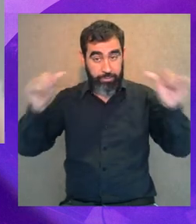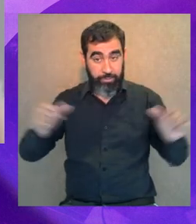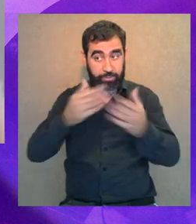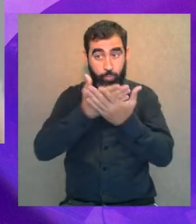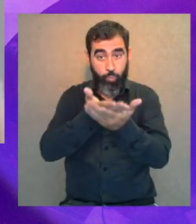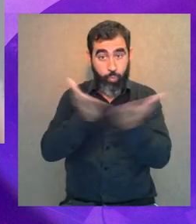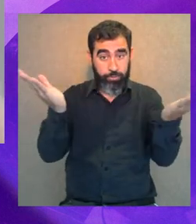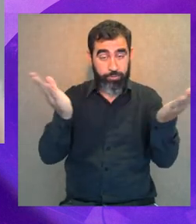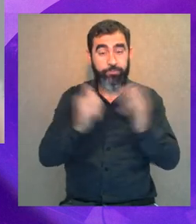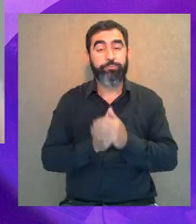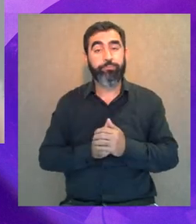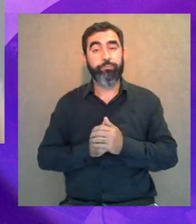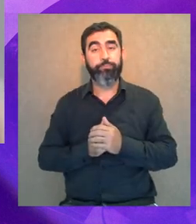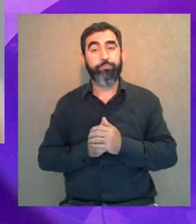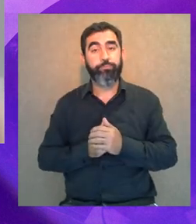obra muestra